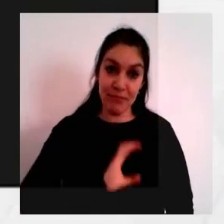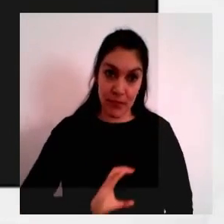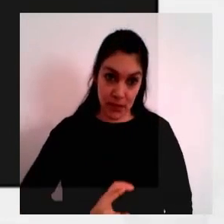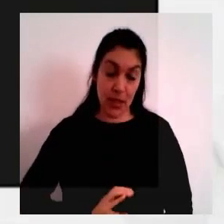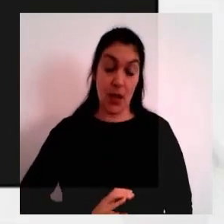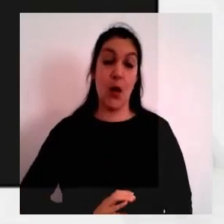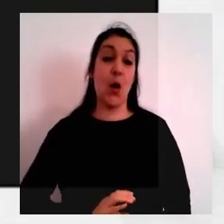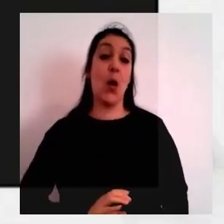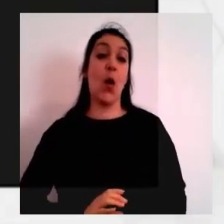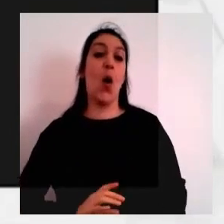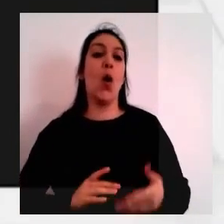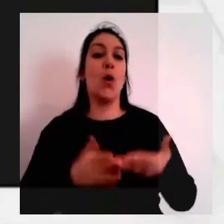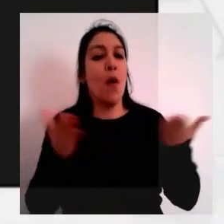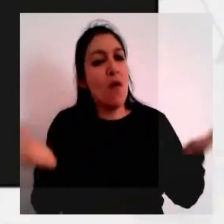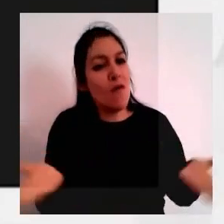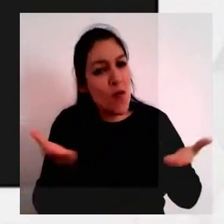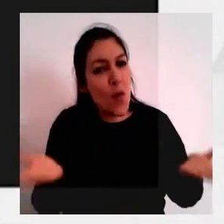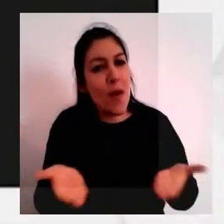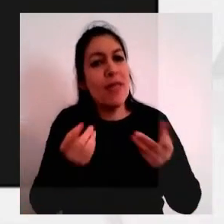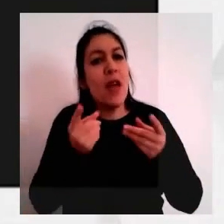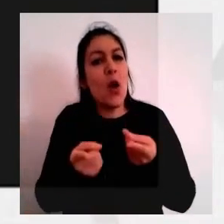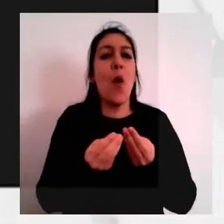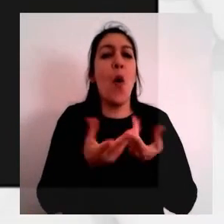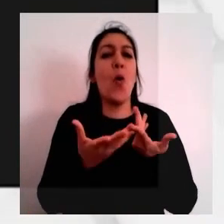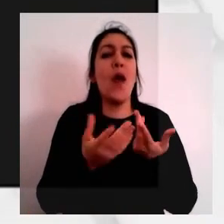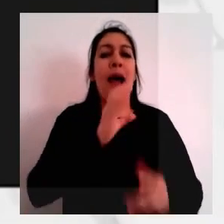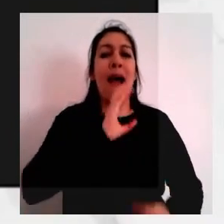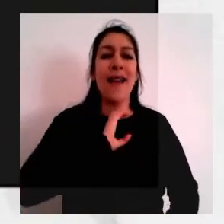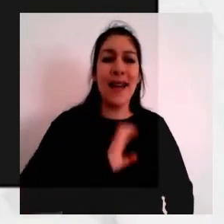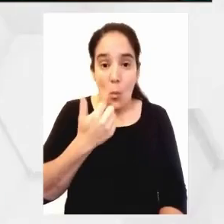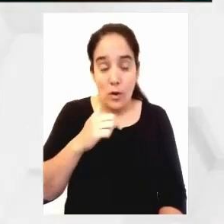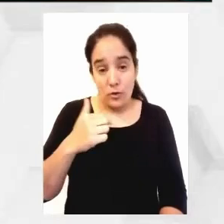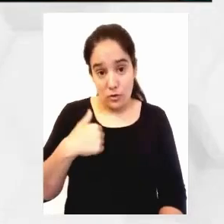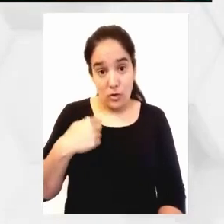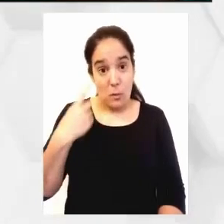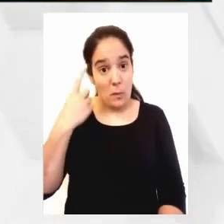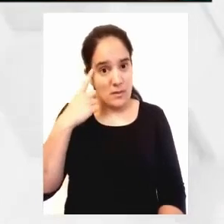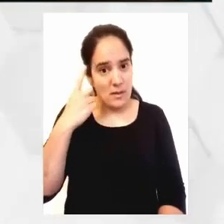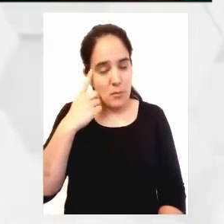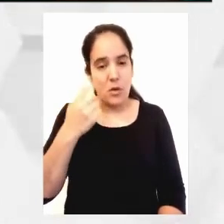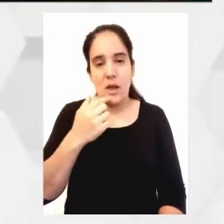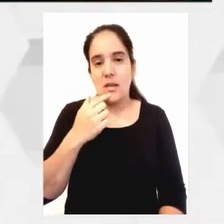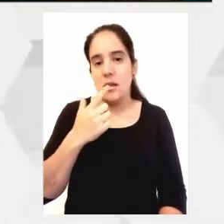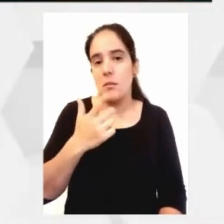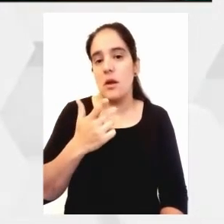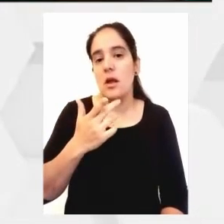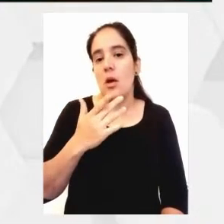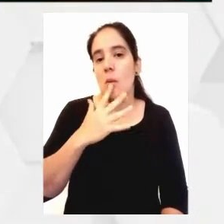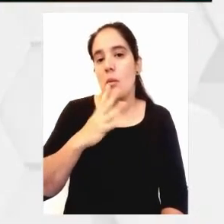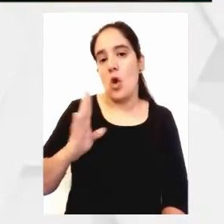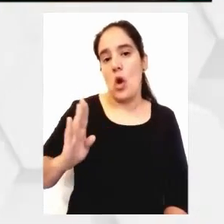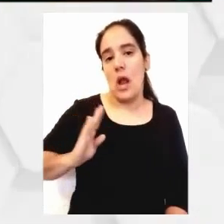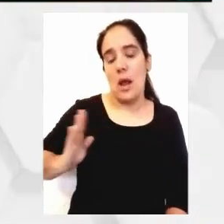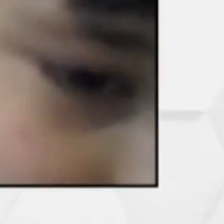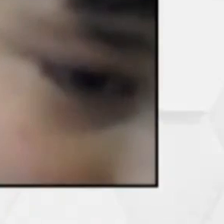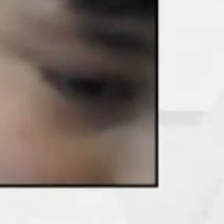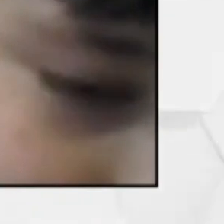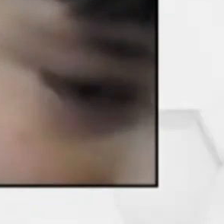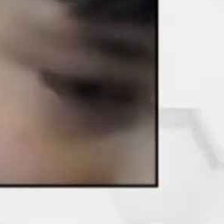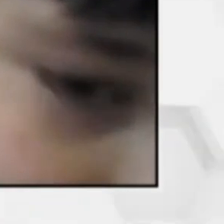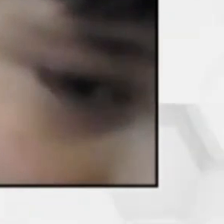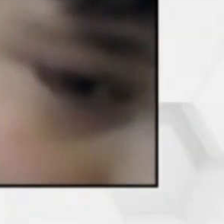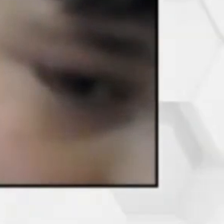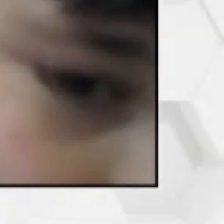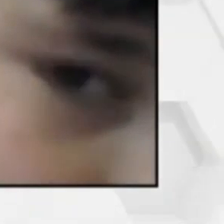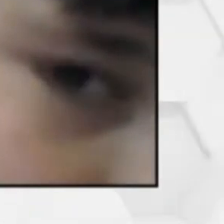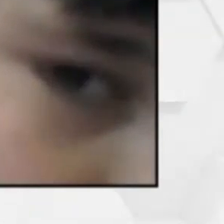estereotipos que fomentan una asimetría disfuncional en las relaciones. La mujer hoy en día es como muy sexualizada también. Una